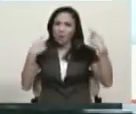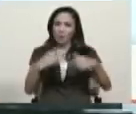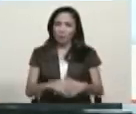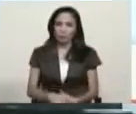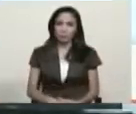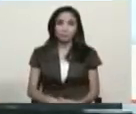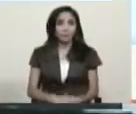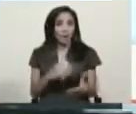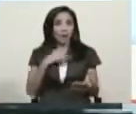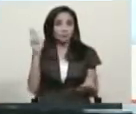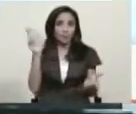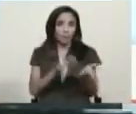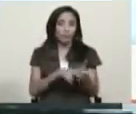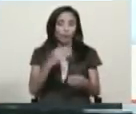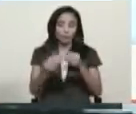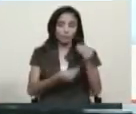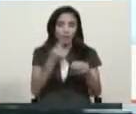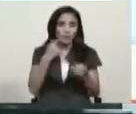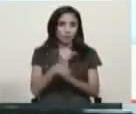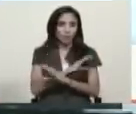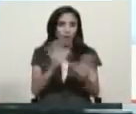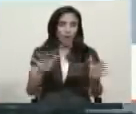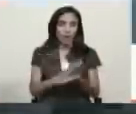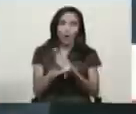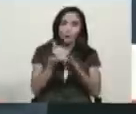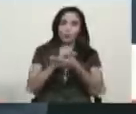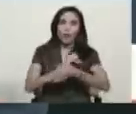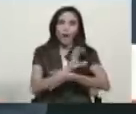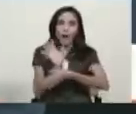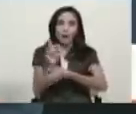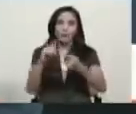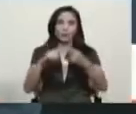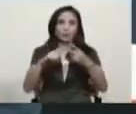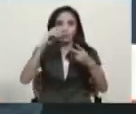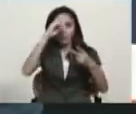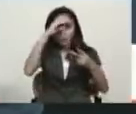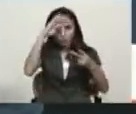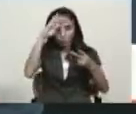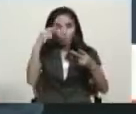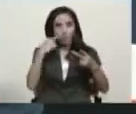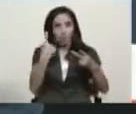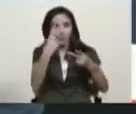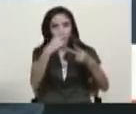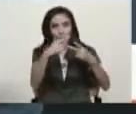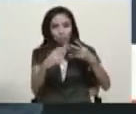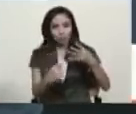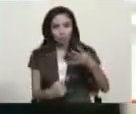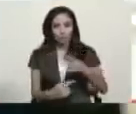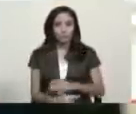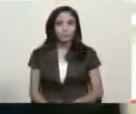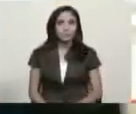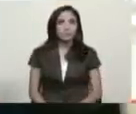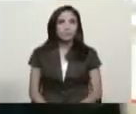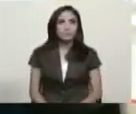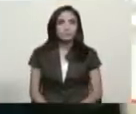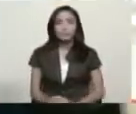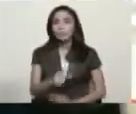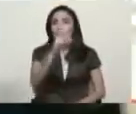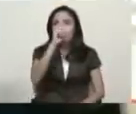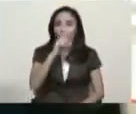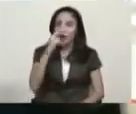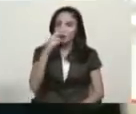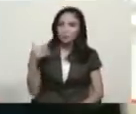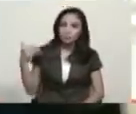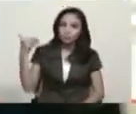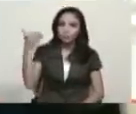se cumplió. Con la ayuda del ALBA de Cuba, en primer lugar. Y en un año,